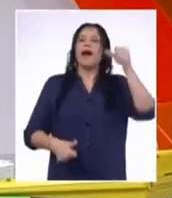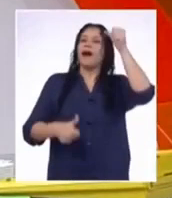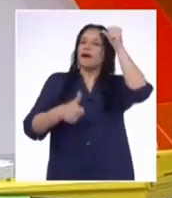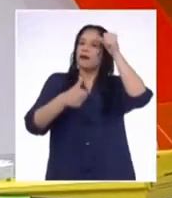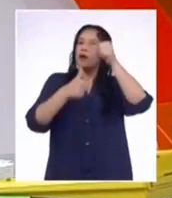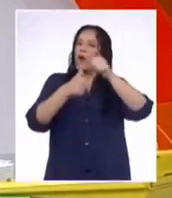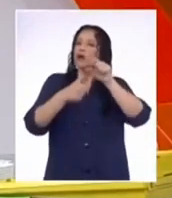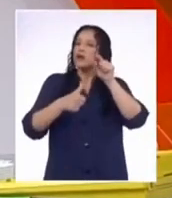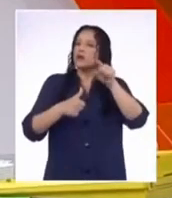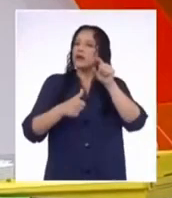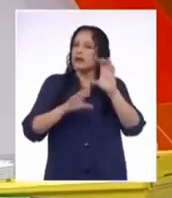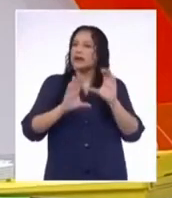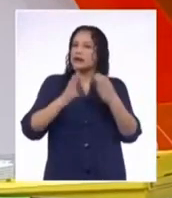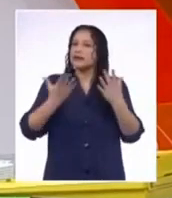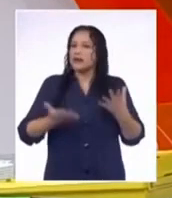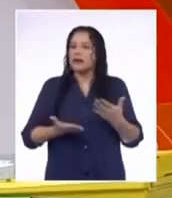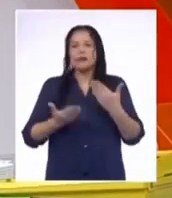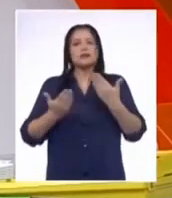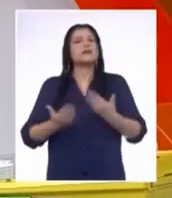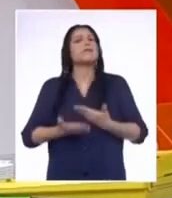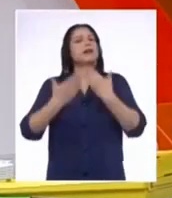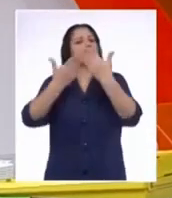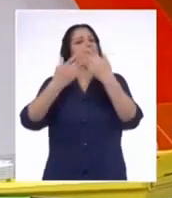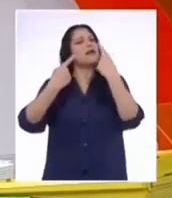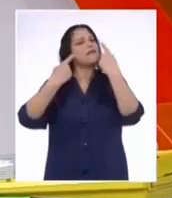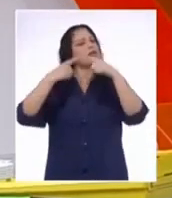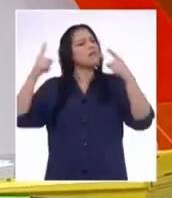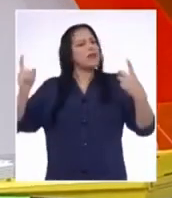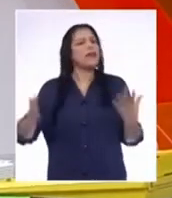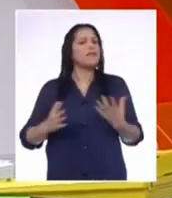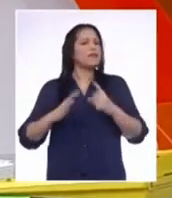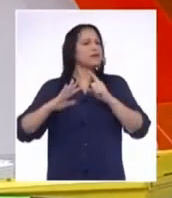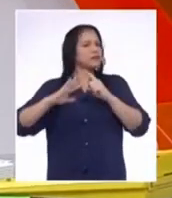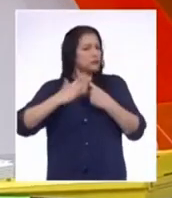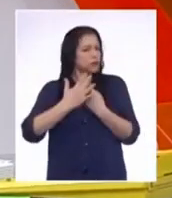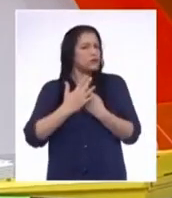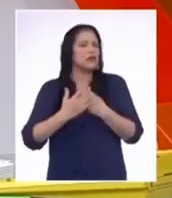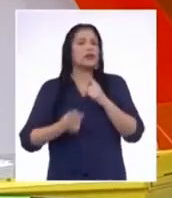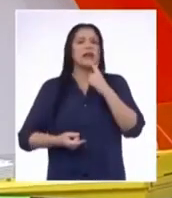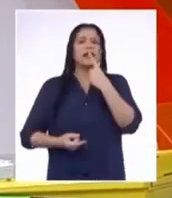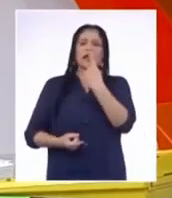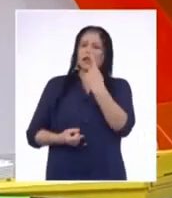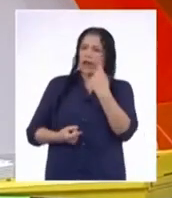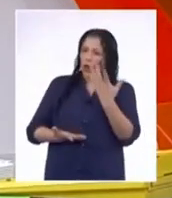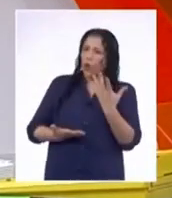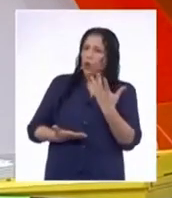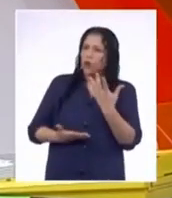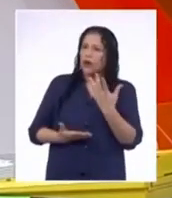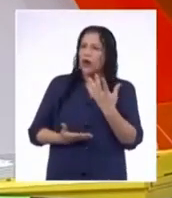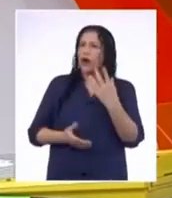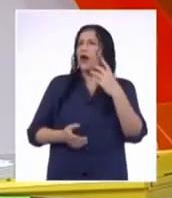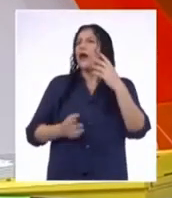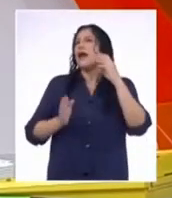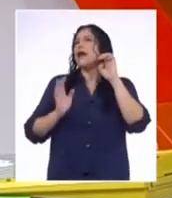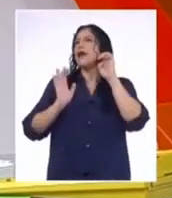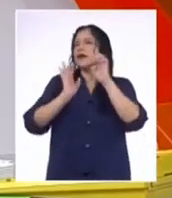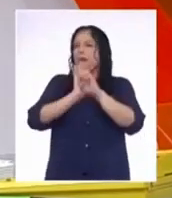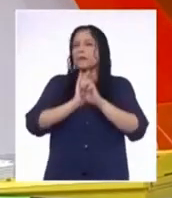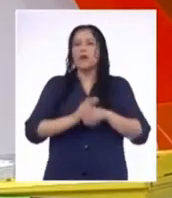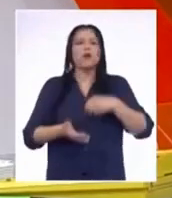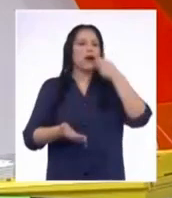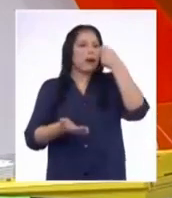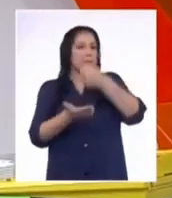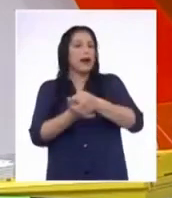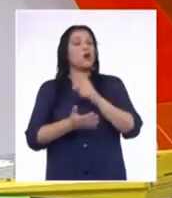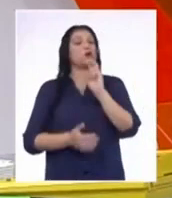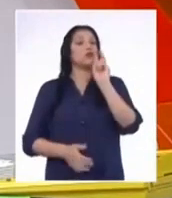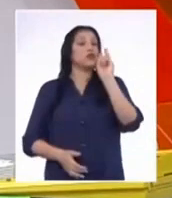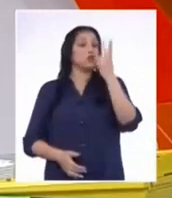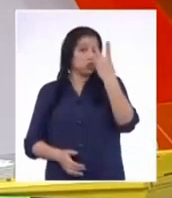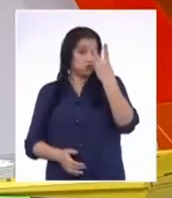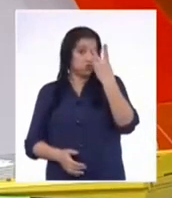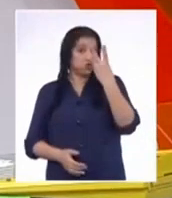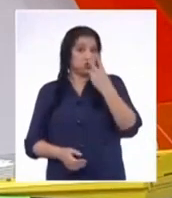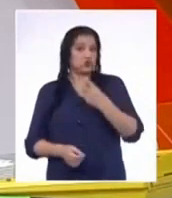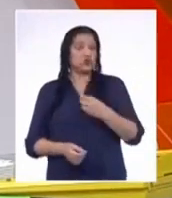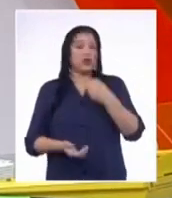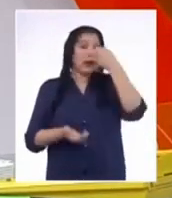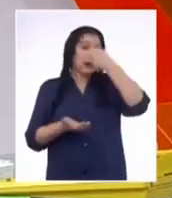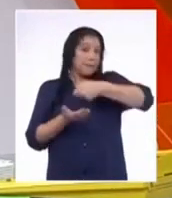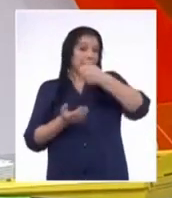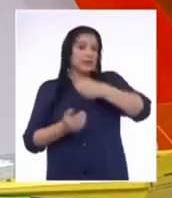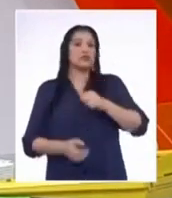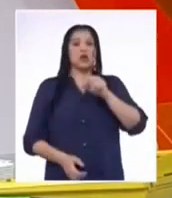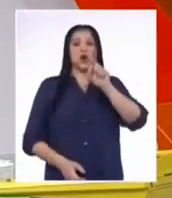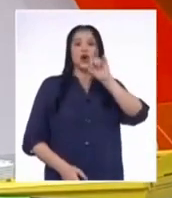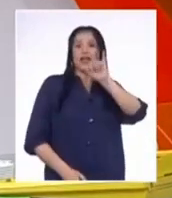Recuerdo que en ese programa se plantearon diversas situaciones y que una de ellas tenía que ver con el pago de los dos impuestos, el IGB y